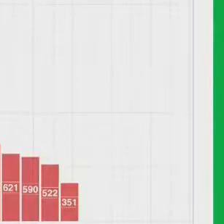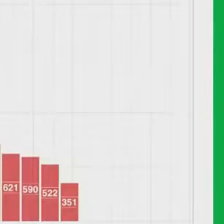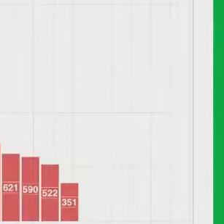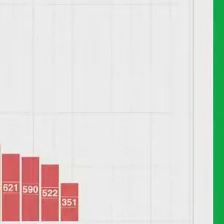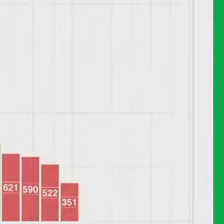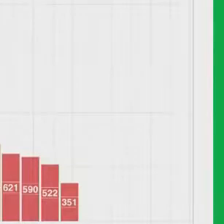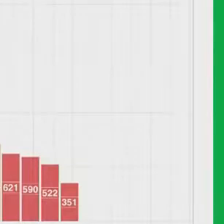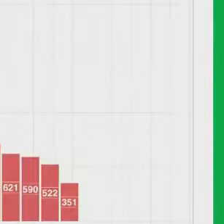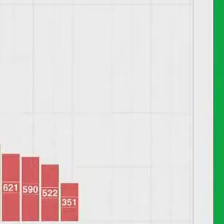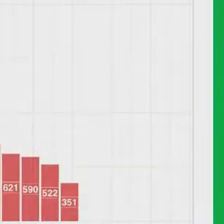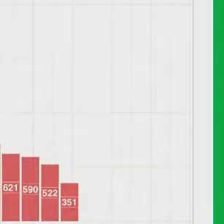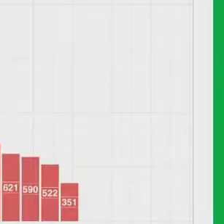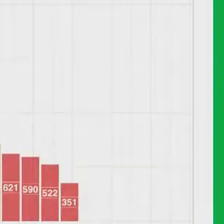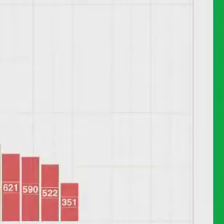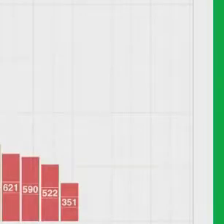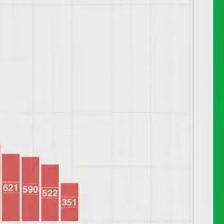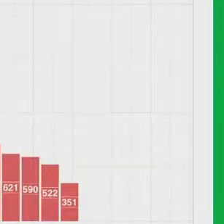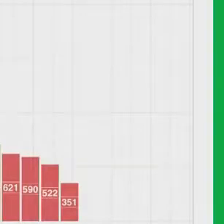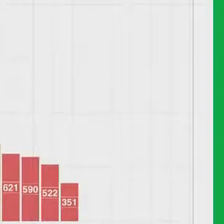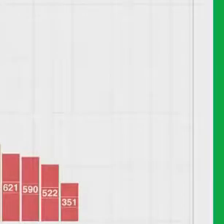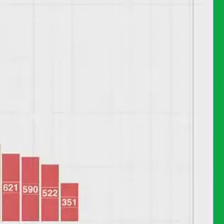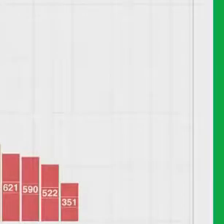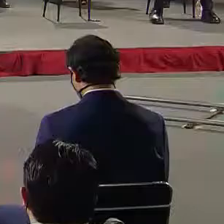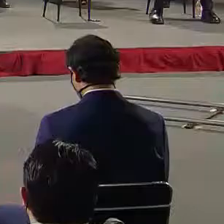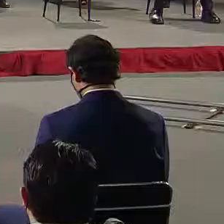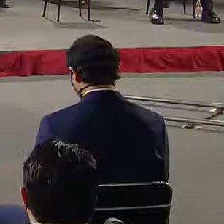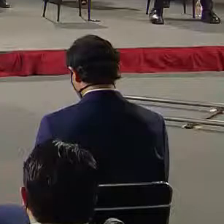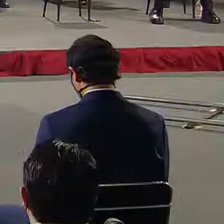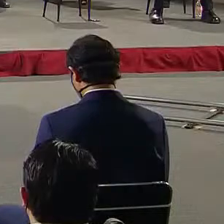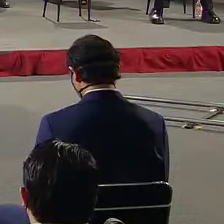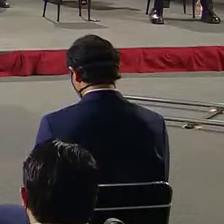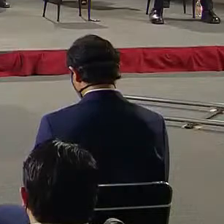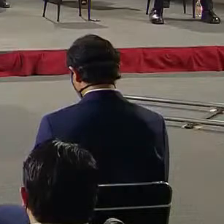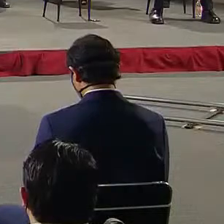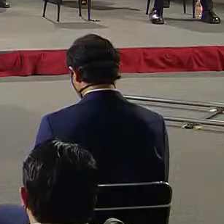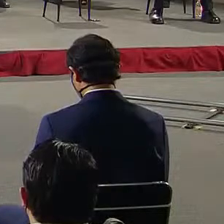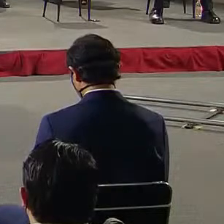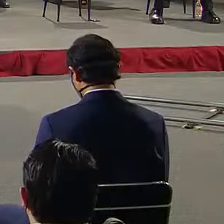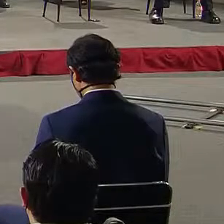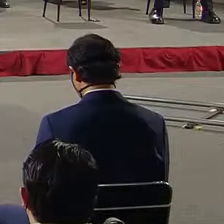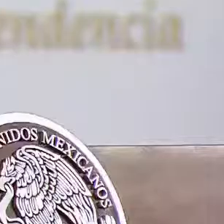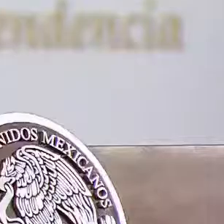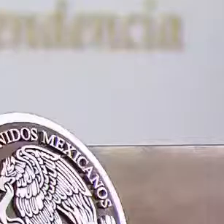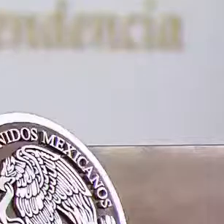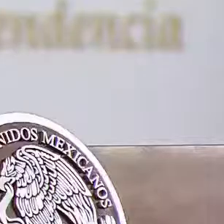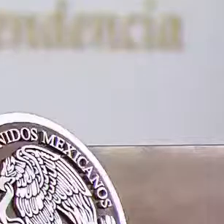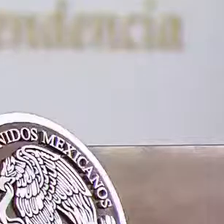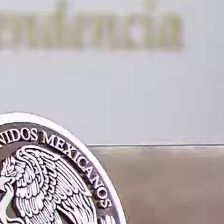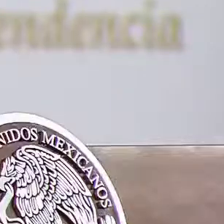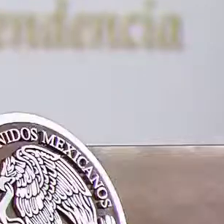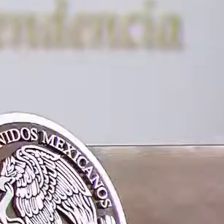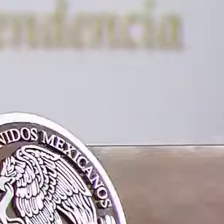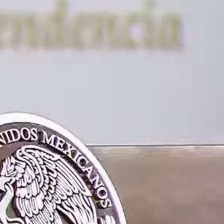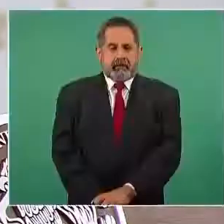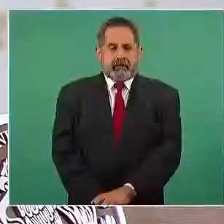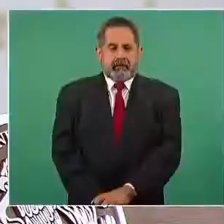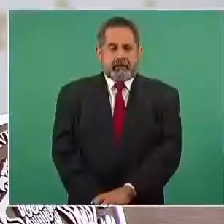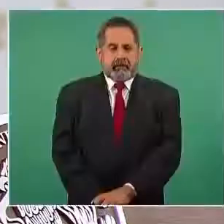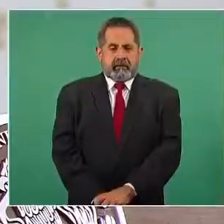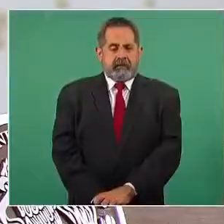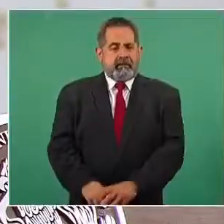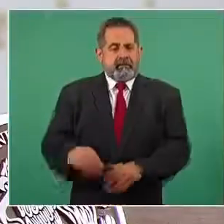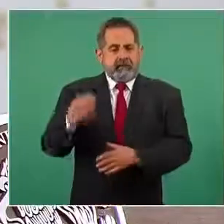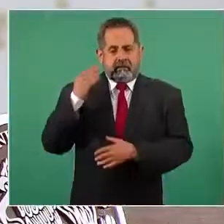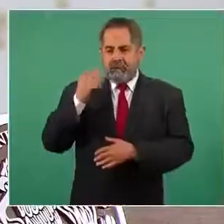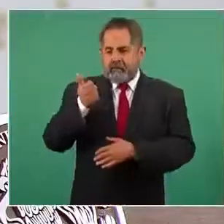pasó también es el número más bajo desde agosto y estamos a niveles de principios